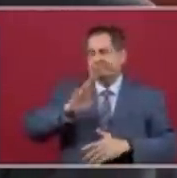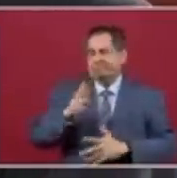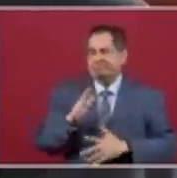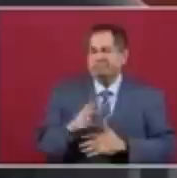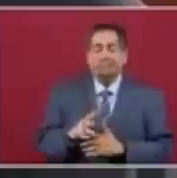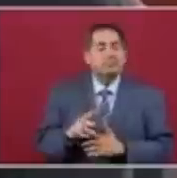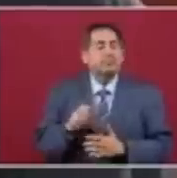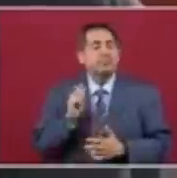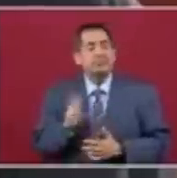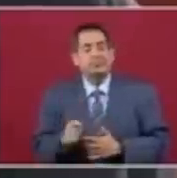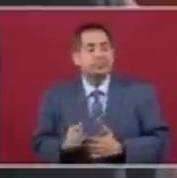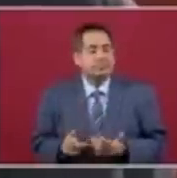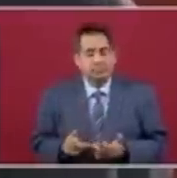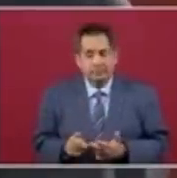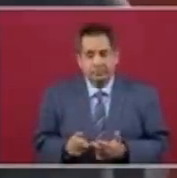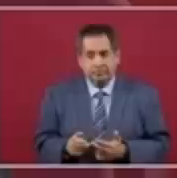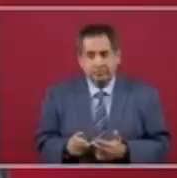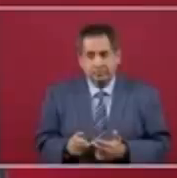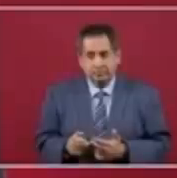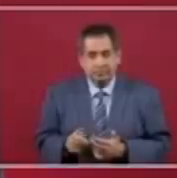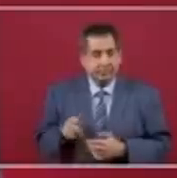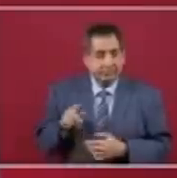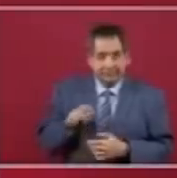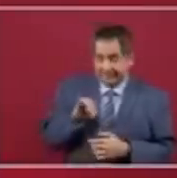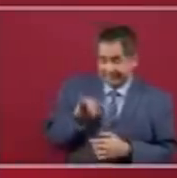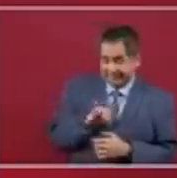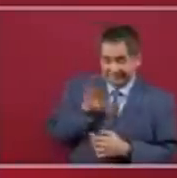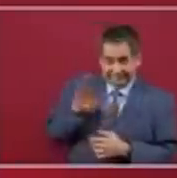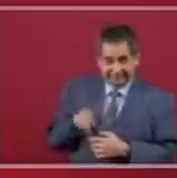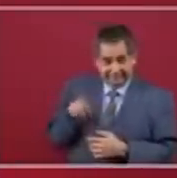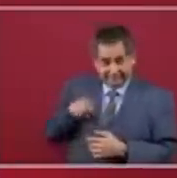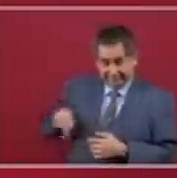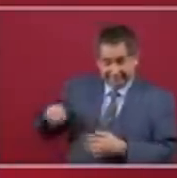ya cuando estaban por